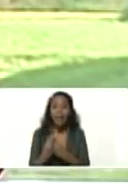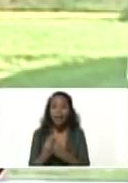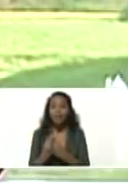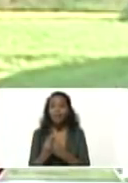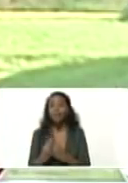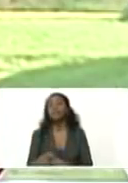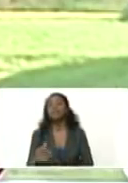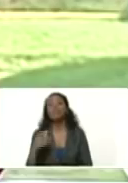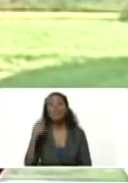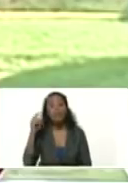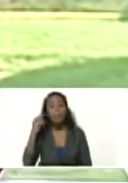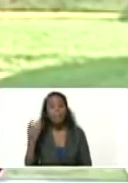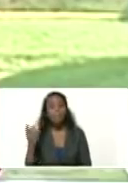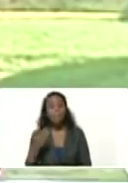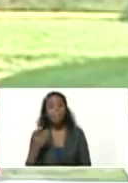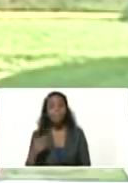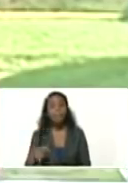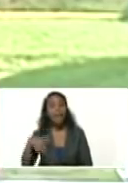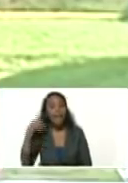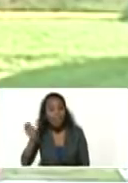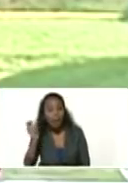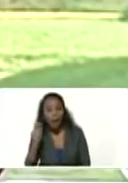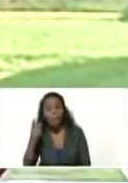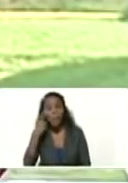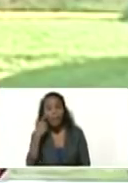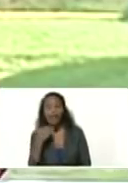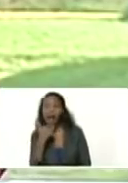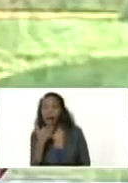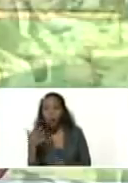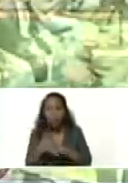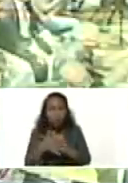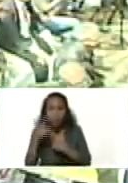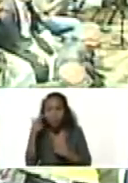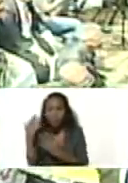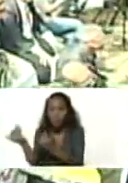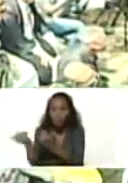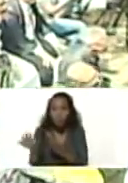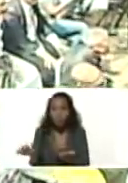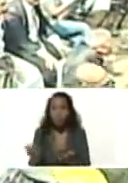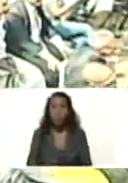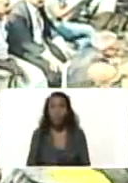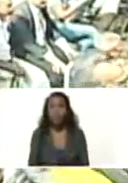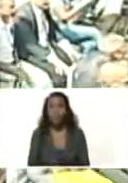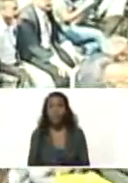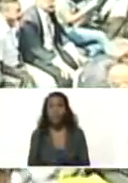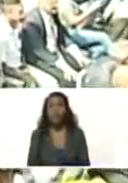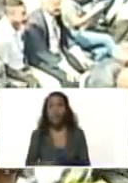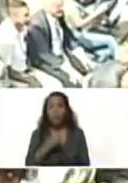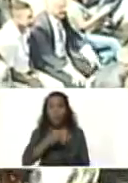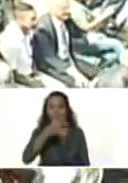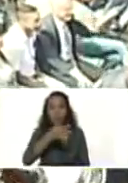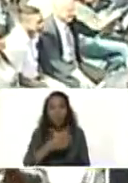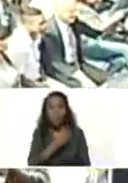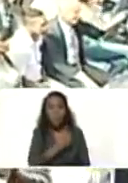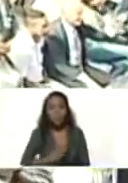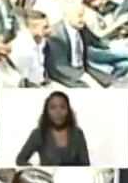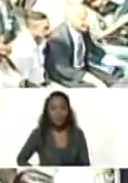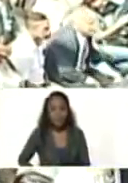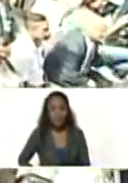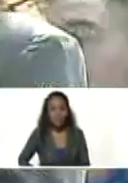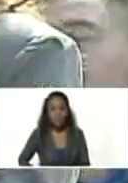cuáles tareas están pendientes? Por favor, Jacqueline Faría. Sí, buenas tardes, presidente. Un saludo a todas y a